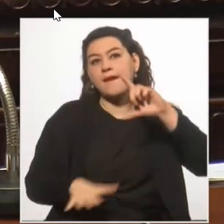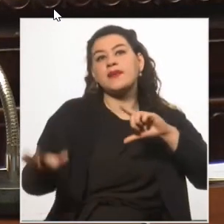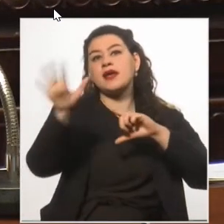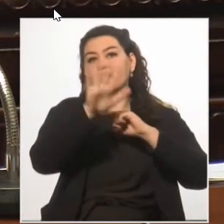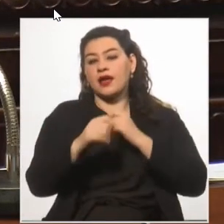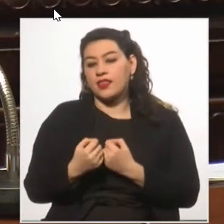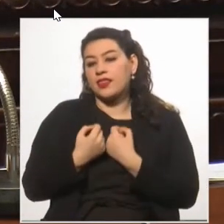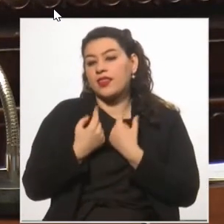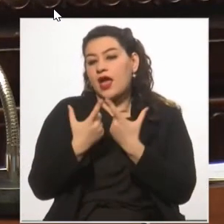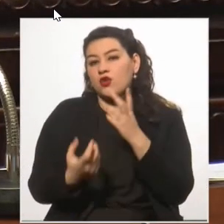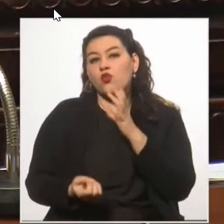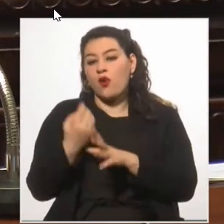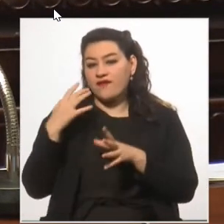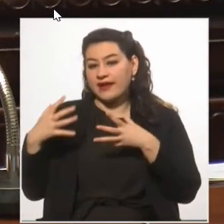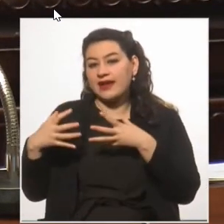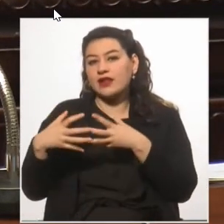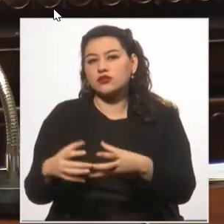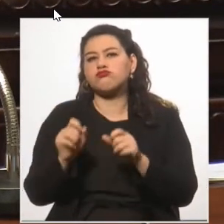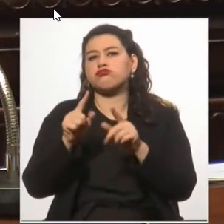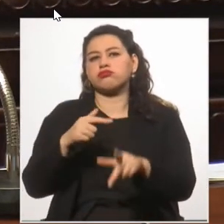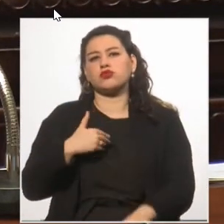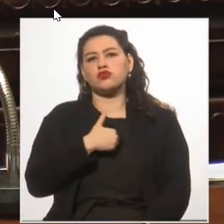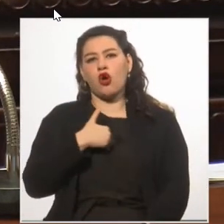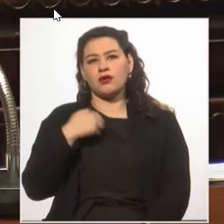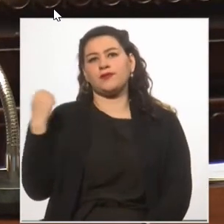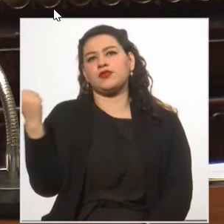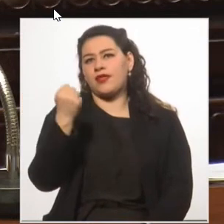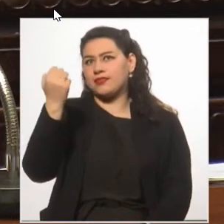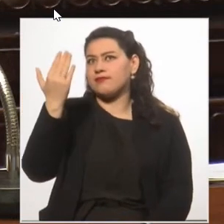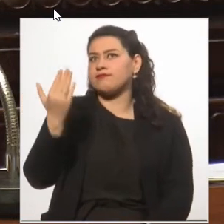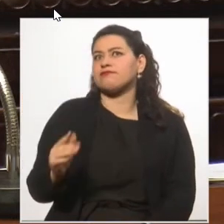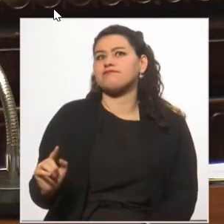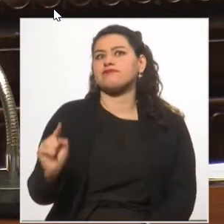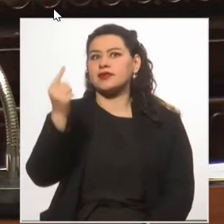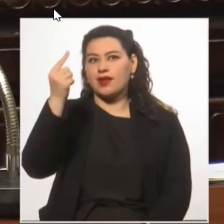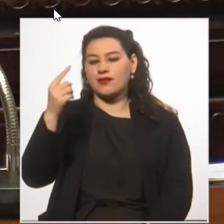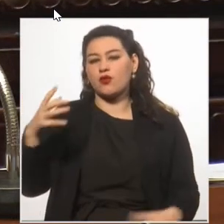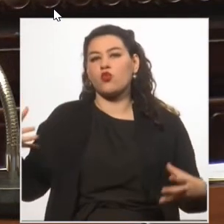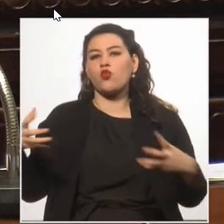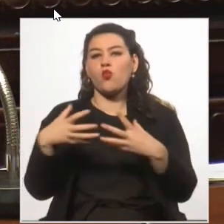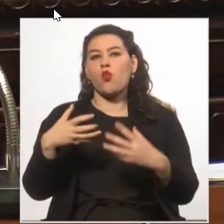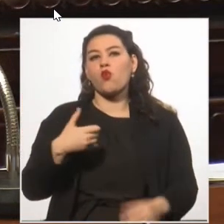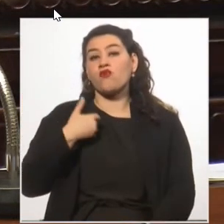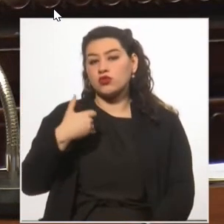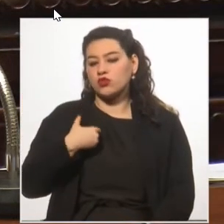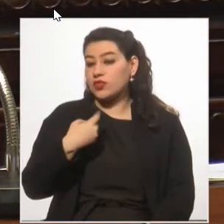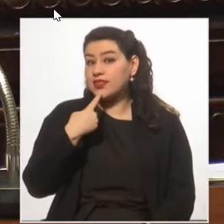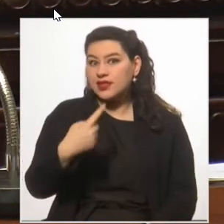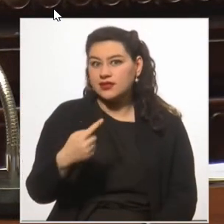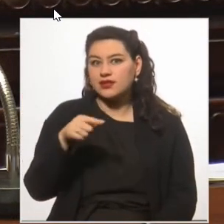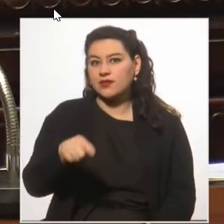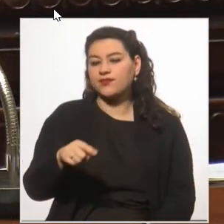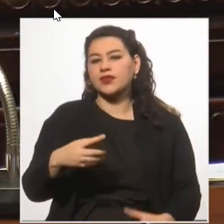asigna a las nuevas generaciones un rol protagónico. La juventud, decía, que así